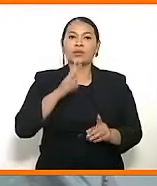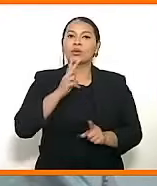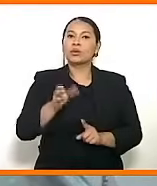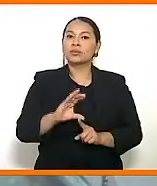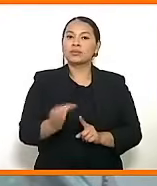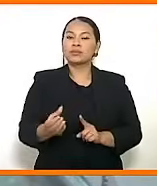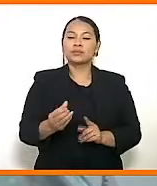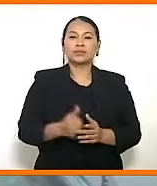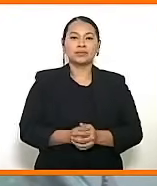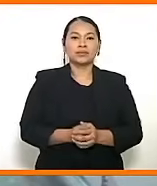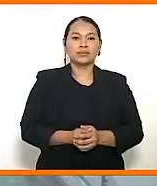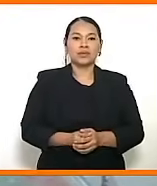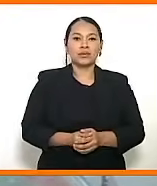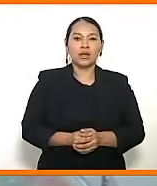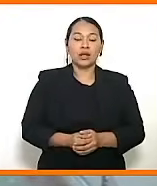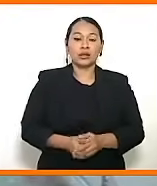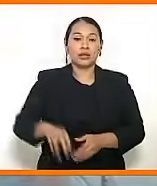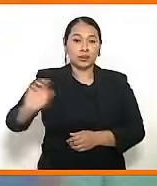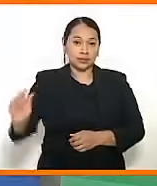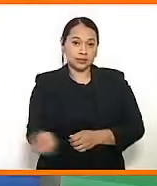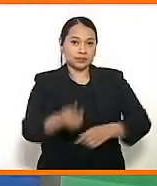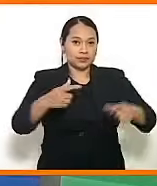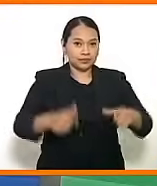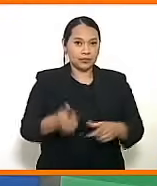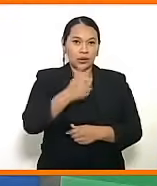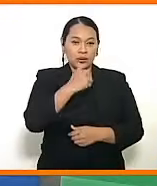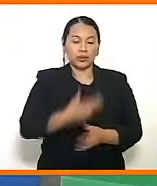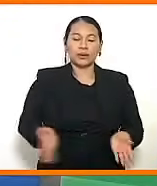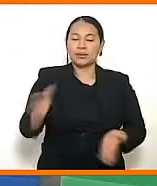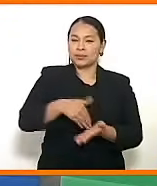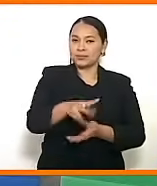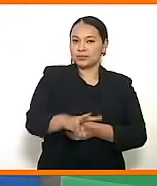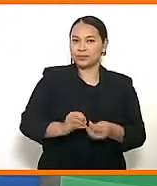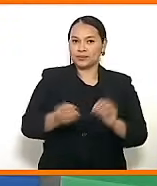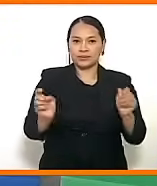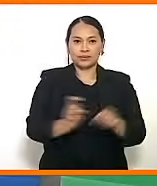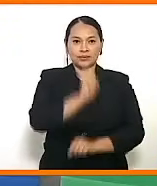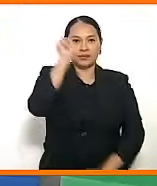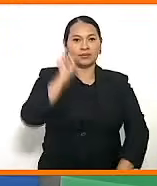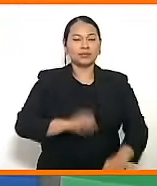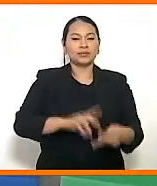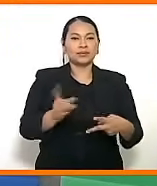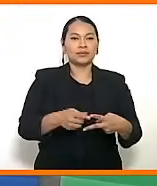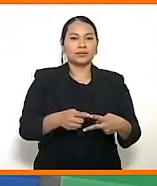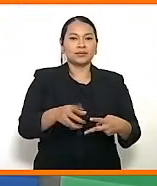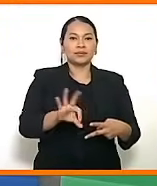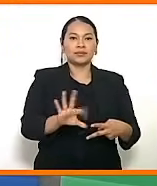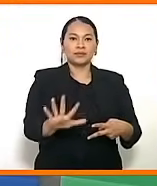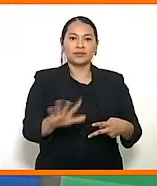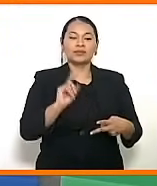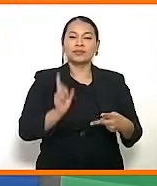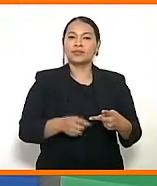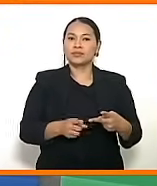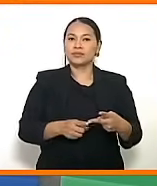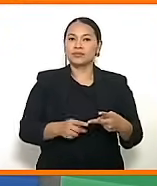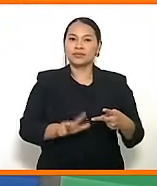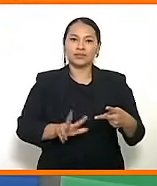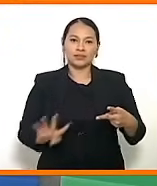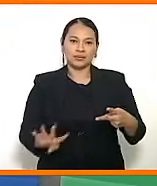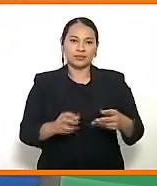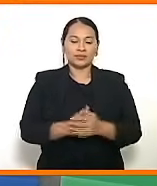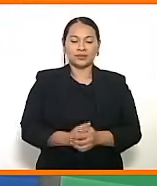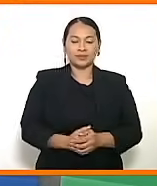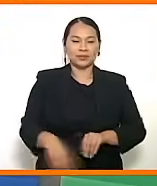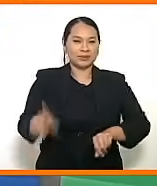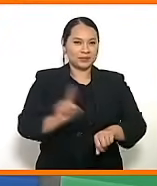catrachada Palangana. Con mucho gusto reitero tus números ganadores. Posición 1, 95. Posición 2, 34. Ahora